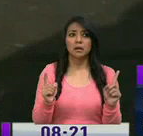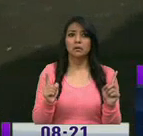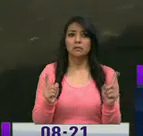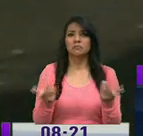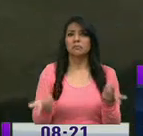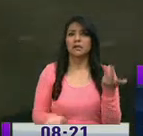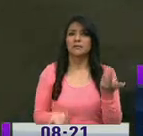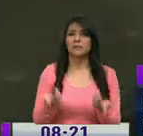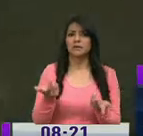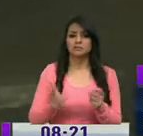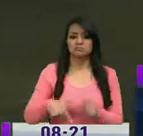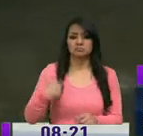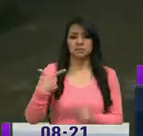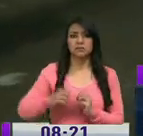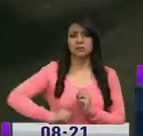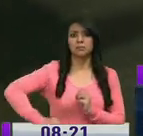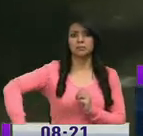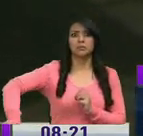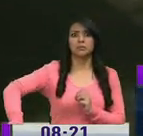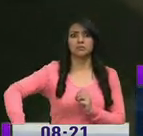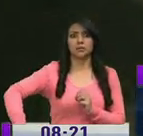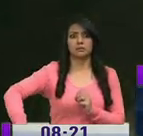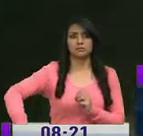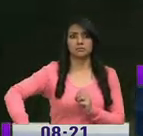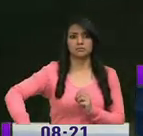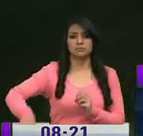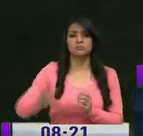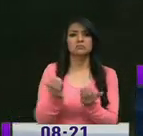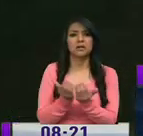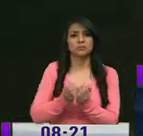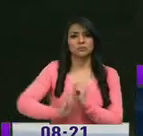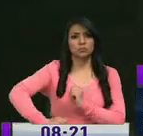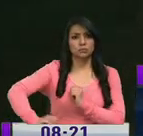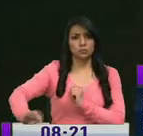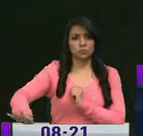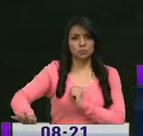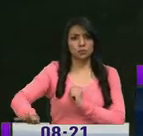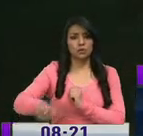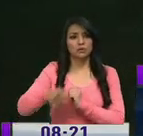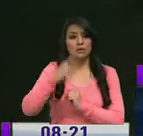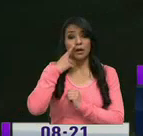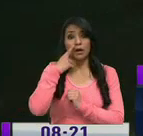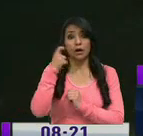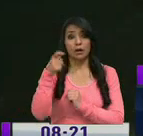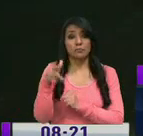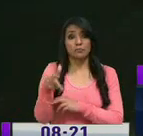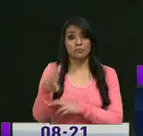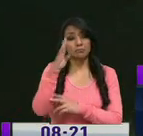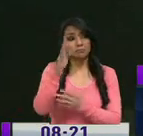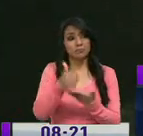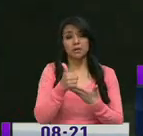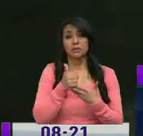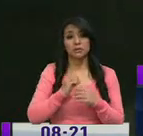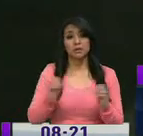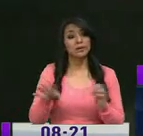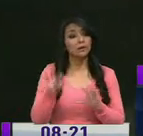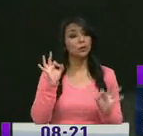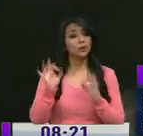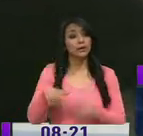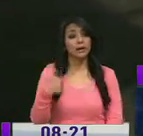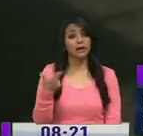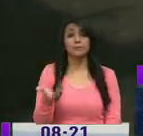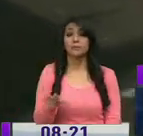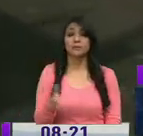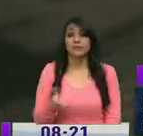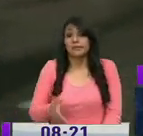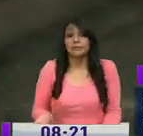botaron la pistola a los botaderos de basura que hay aquí, y el señor patrullero no nos ayudó porque no le encontró el arma